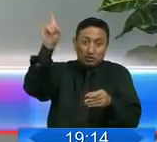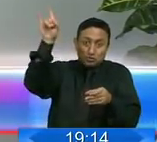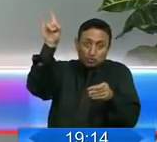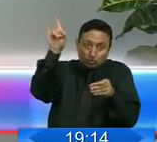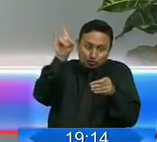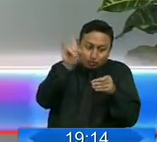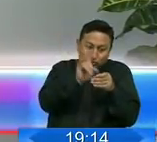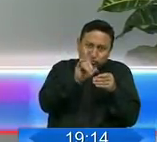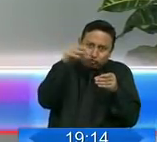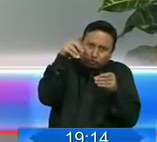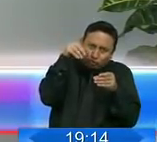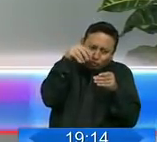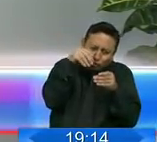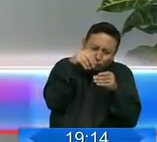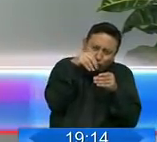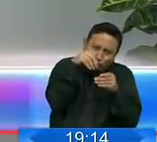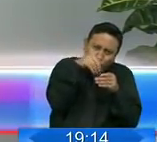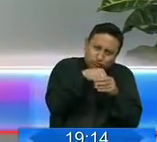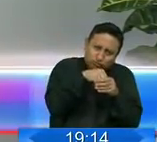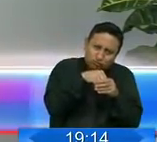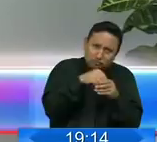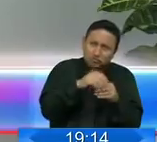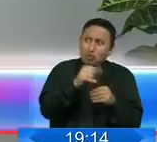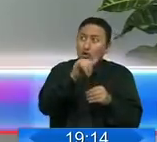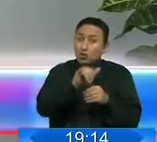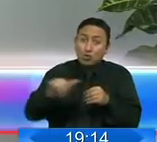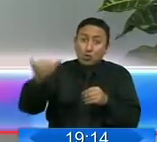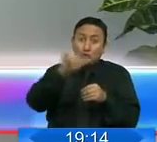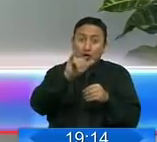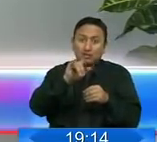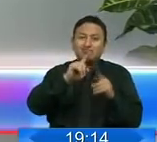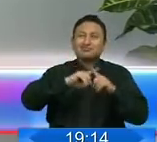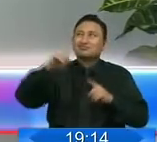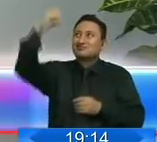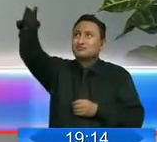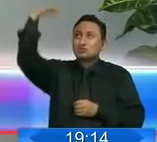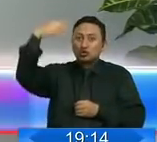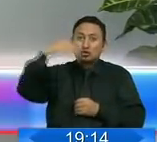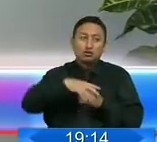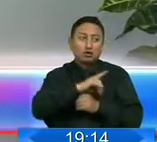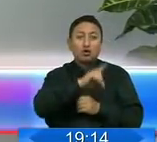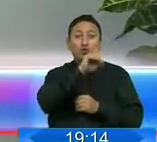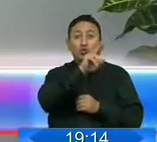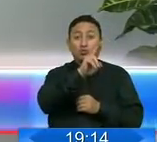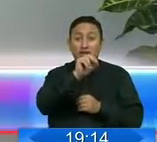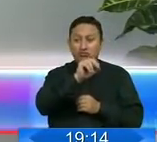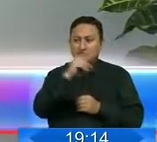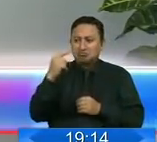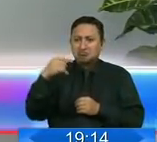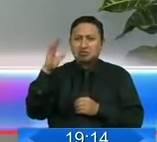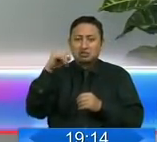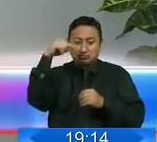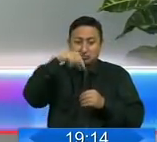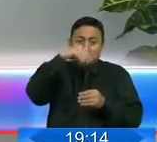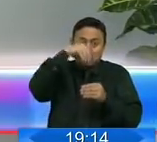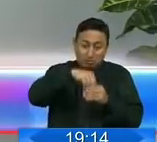mucho más profundamente que cualquier irradiación como la del sol o la radiación ultravioleta y producir cambios dentro de la materia. Estos cambios pueden